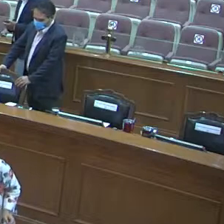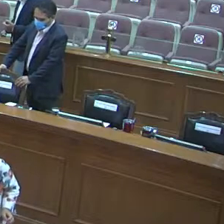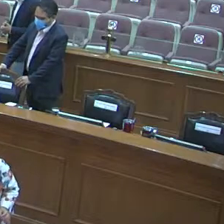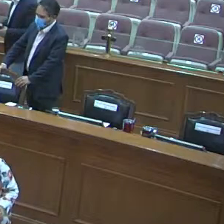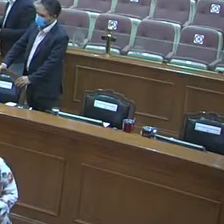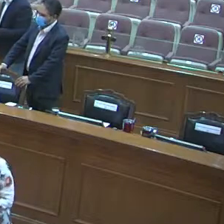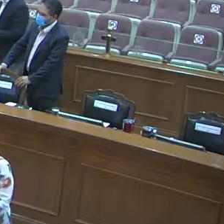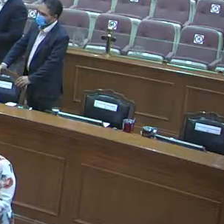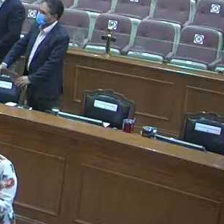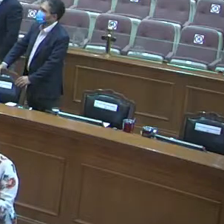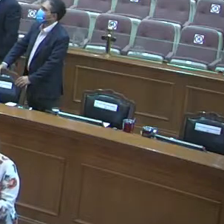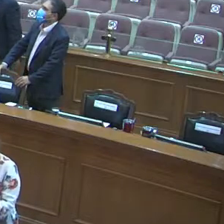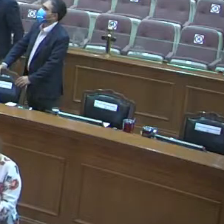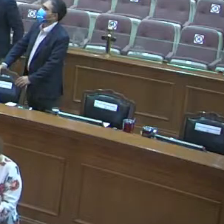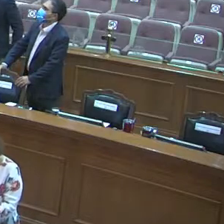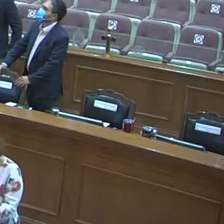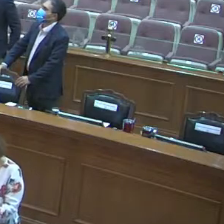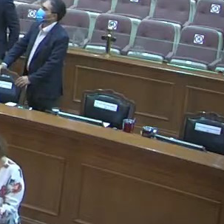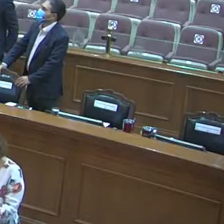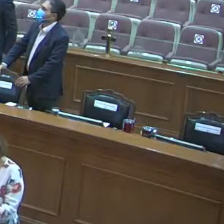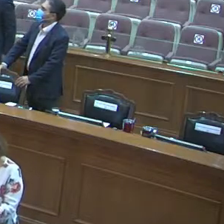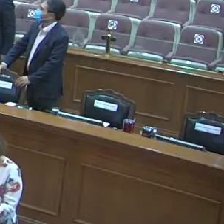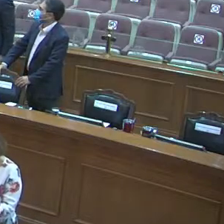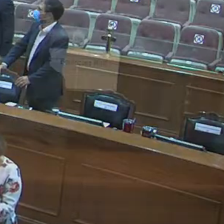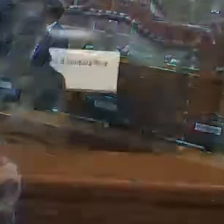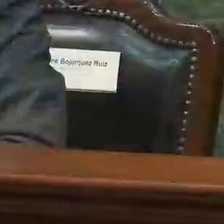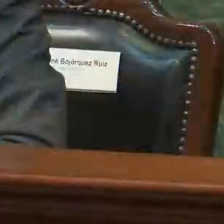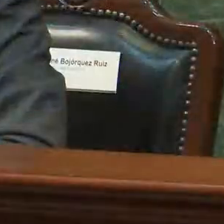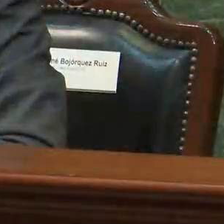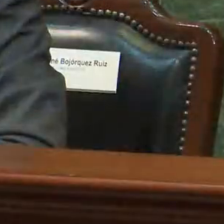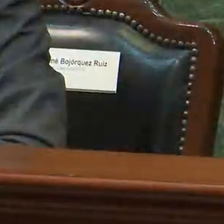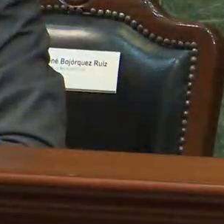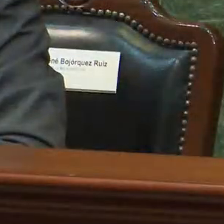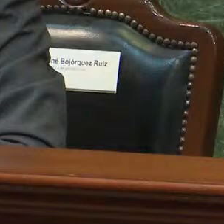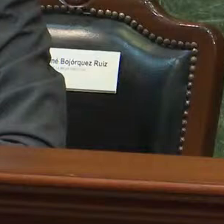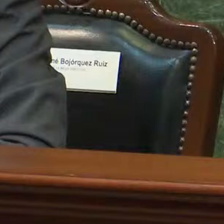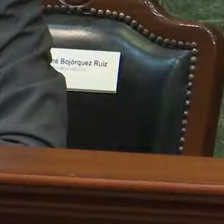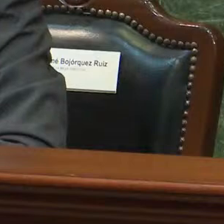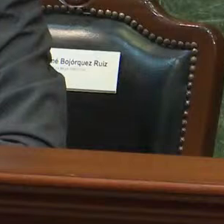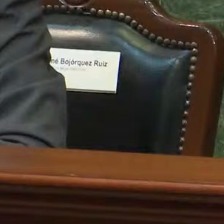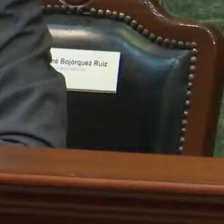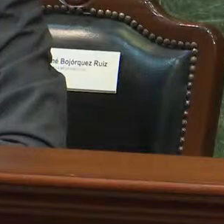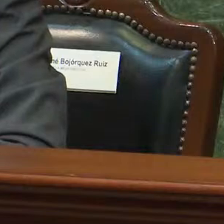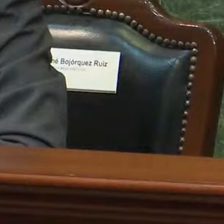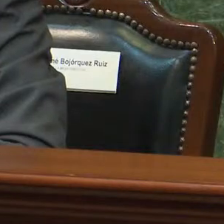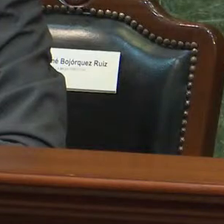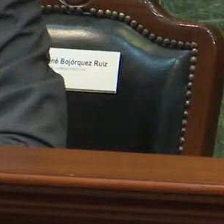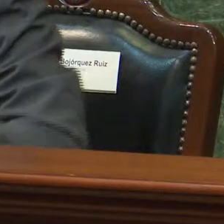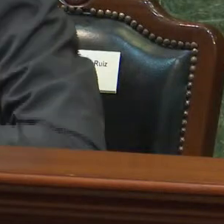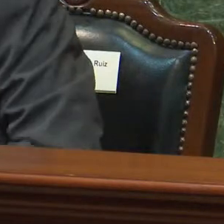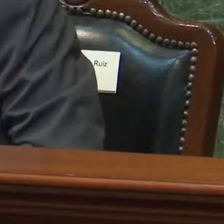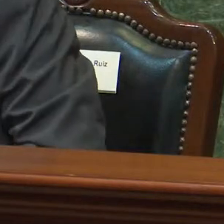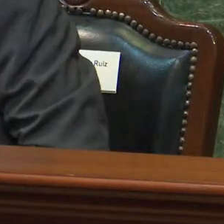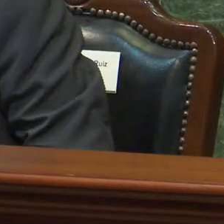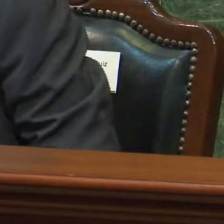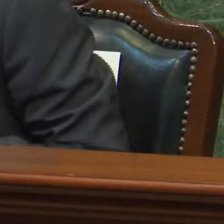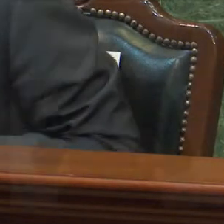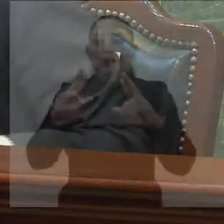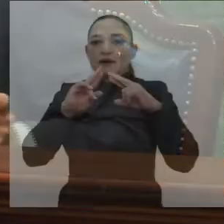Sesión pública ordinaria del día martes 3 de mayo de 2022, sesión